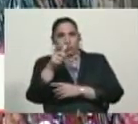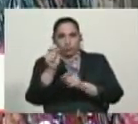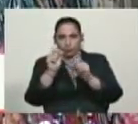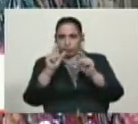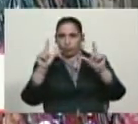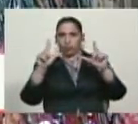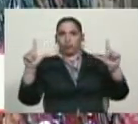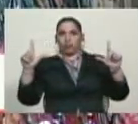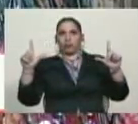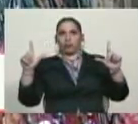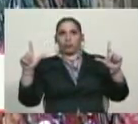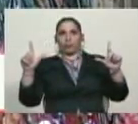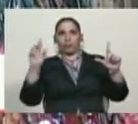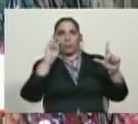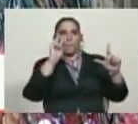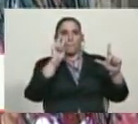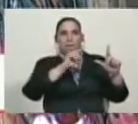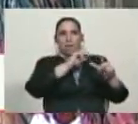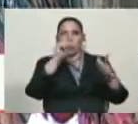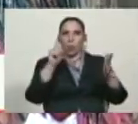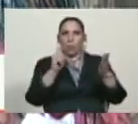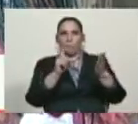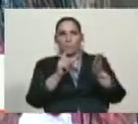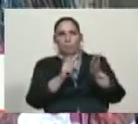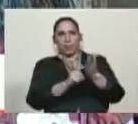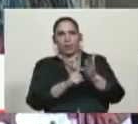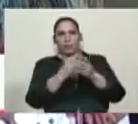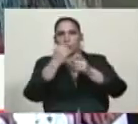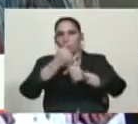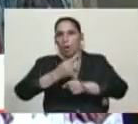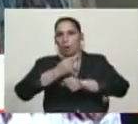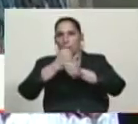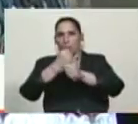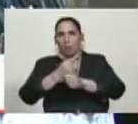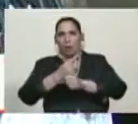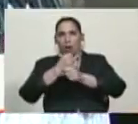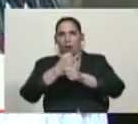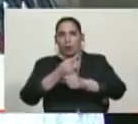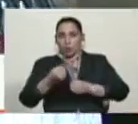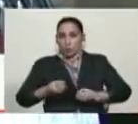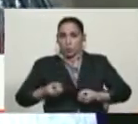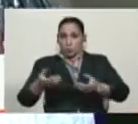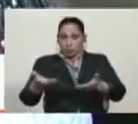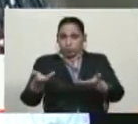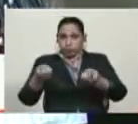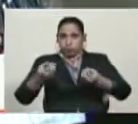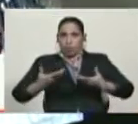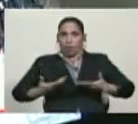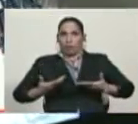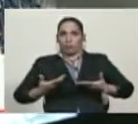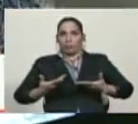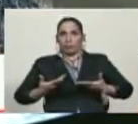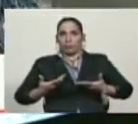para que se vea completa en su magnitud es un regalo que me llegó